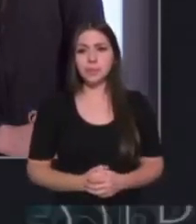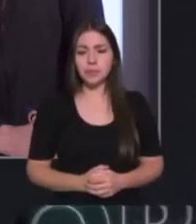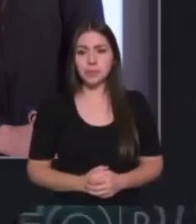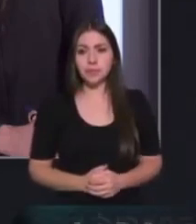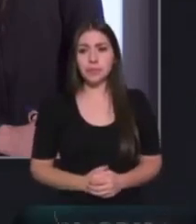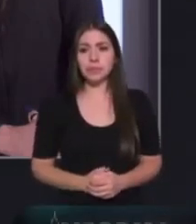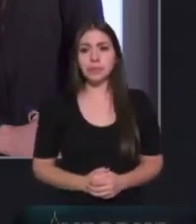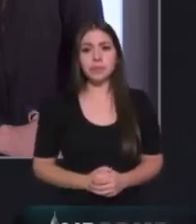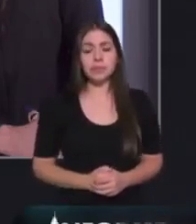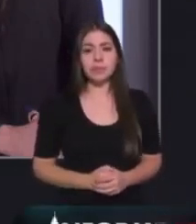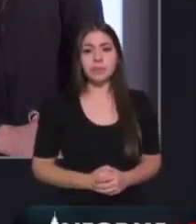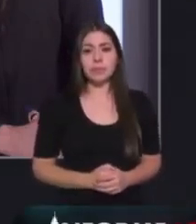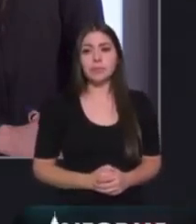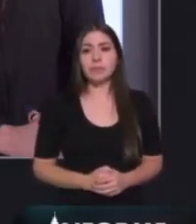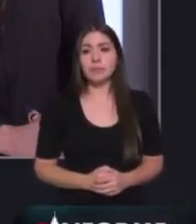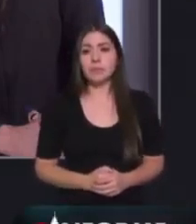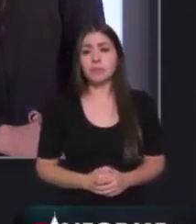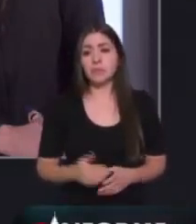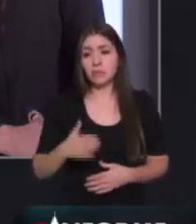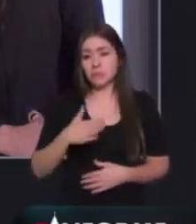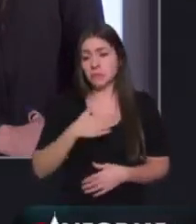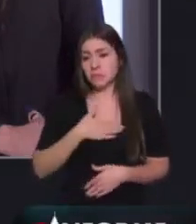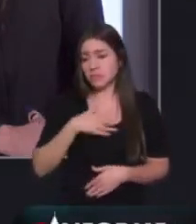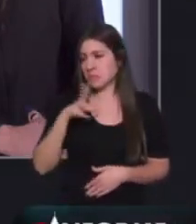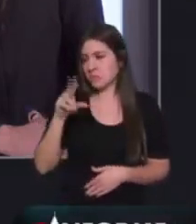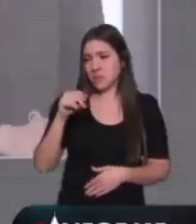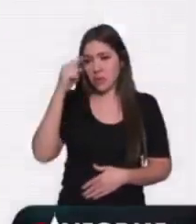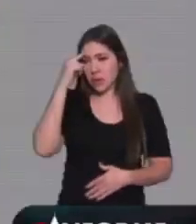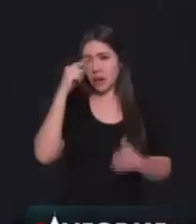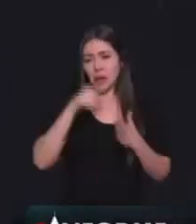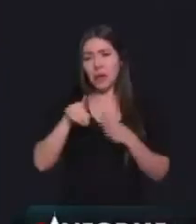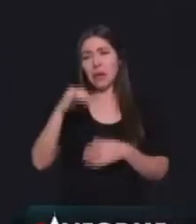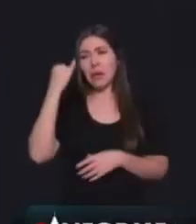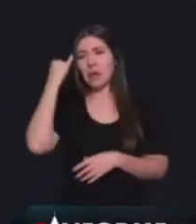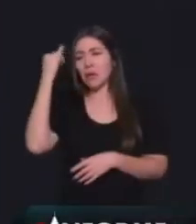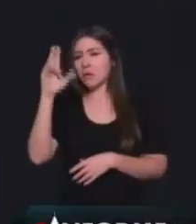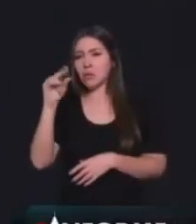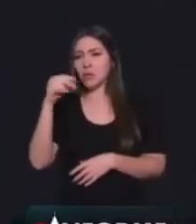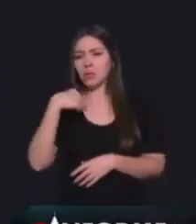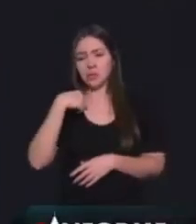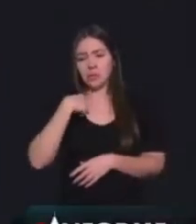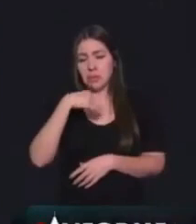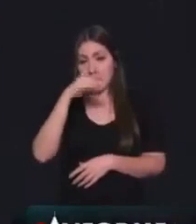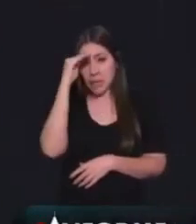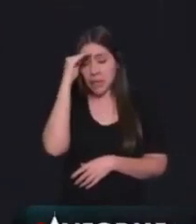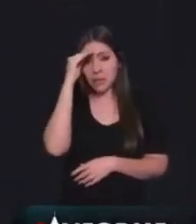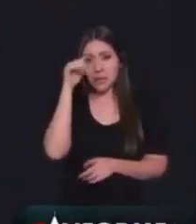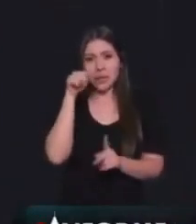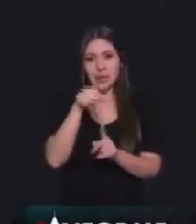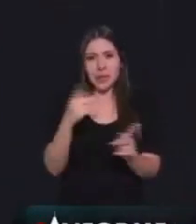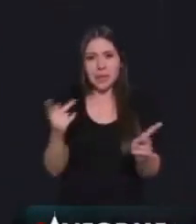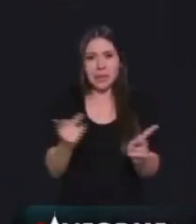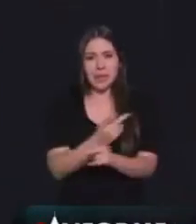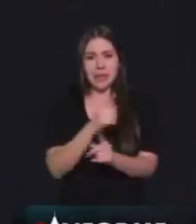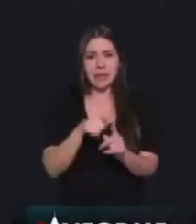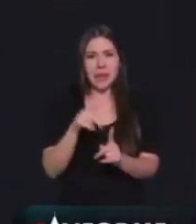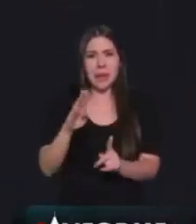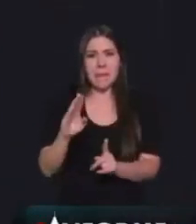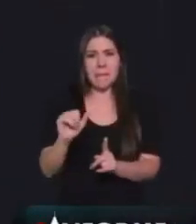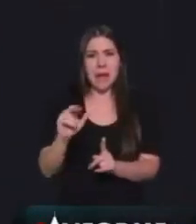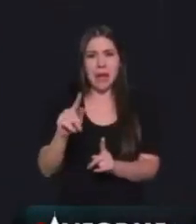Pues no creo ni siquiera que es una dimensión. Creo que el caso de la Bartolina magnitud, entonces los muchos